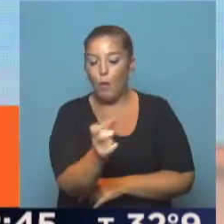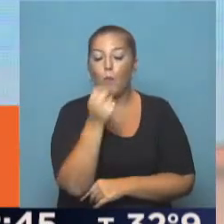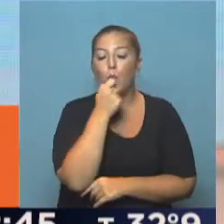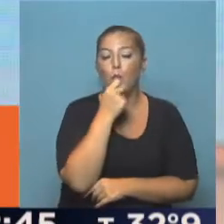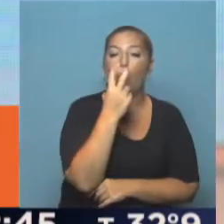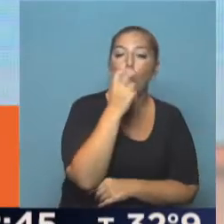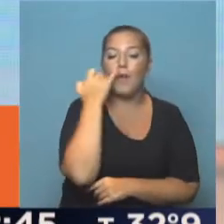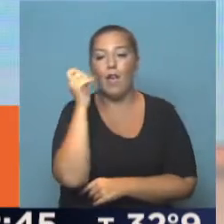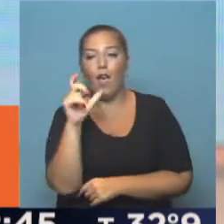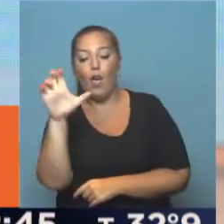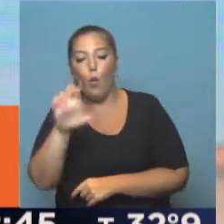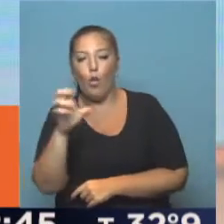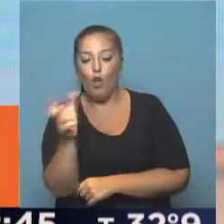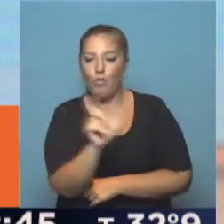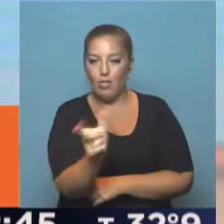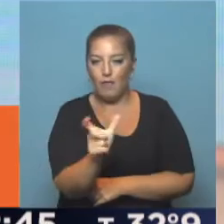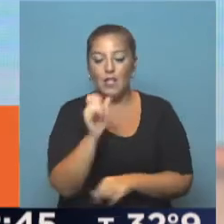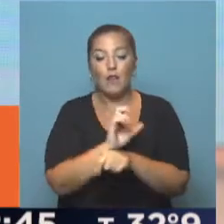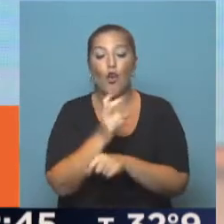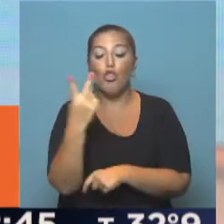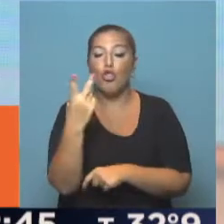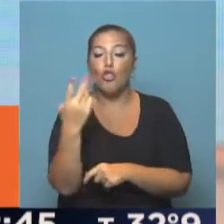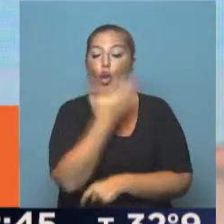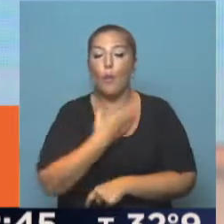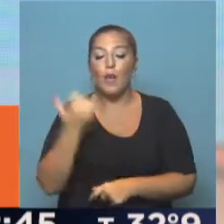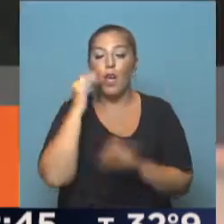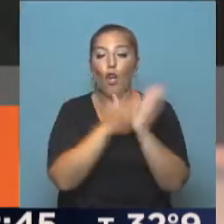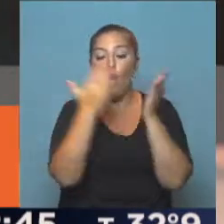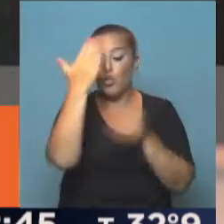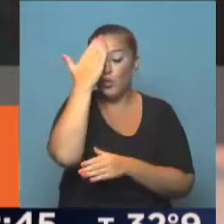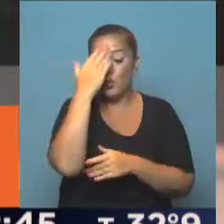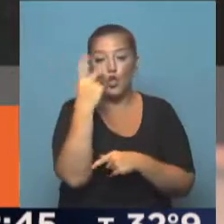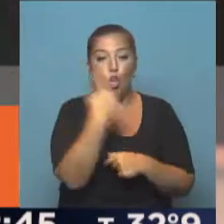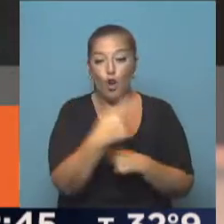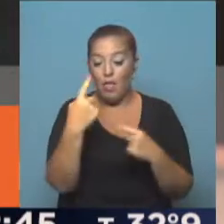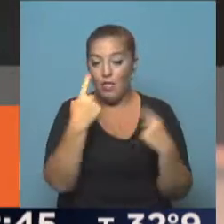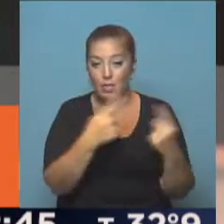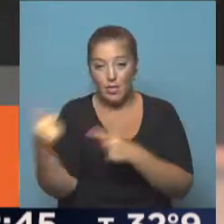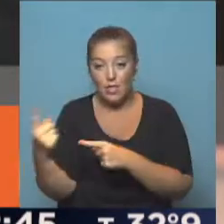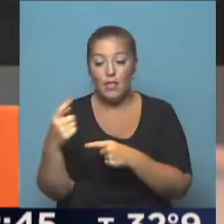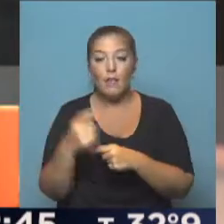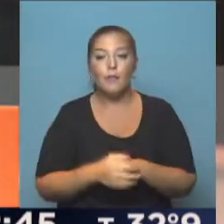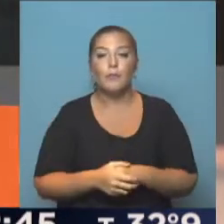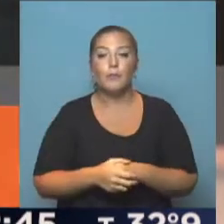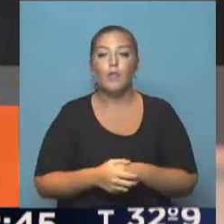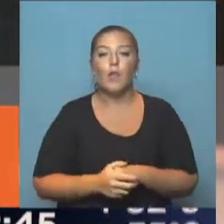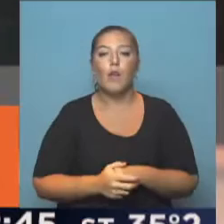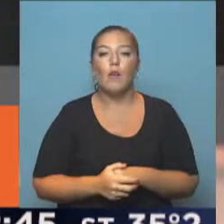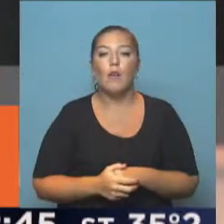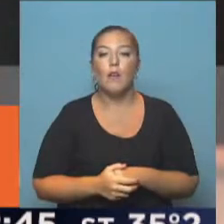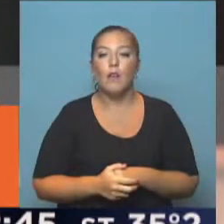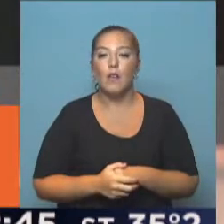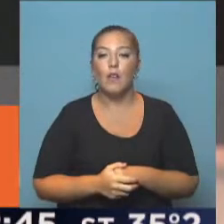Bolivia y Ecuador porque fueron los dos gobiernos que en sus constituciones y a través de procesos muy participativos apostaron a otra línea